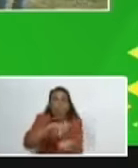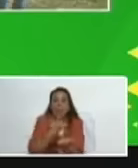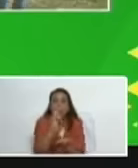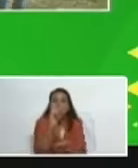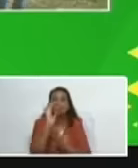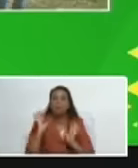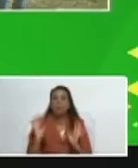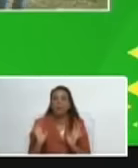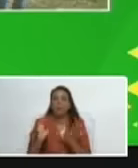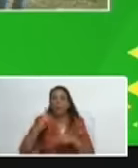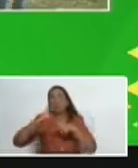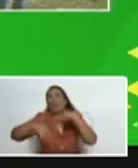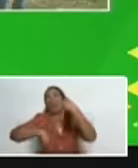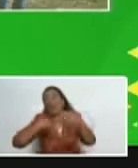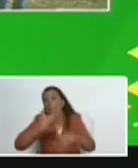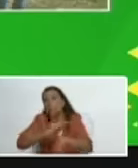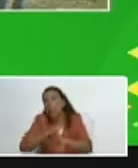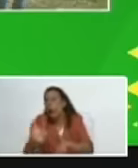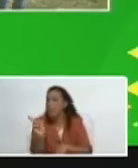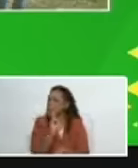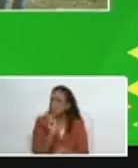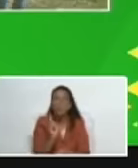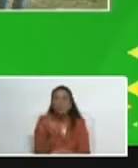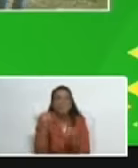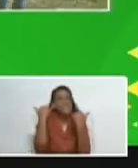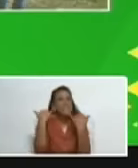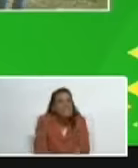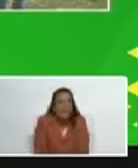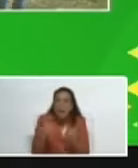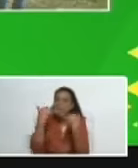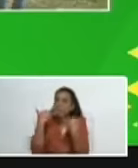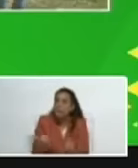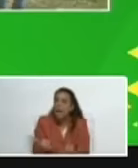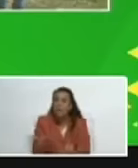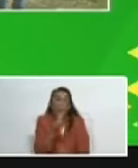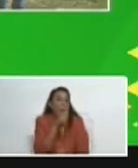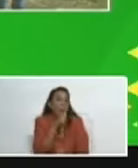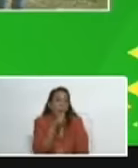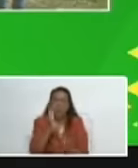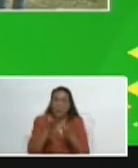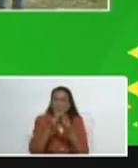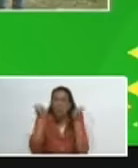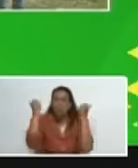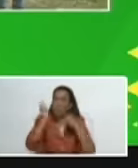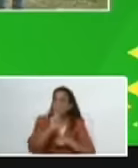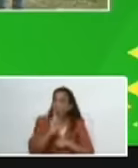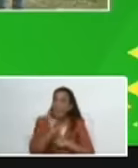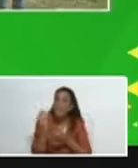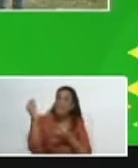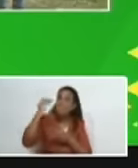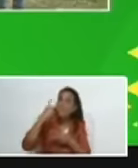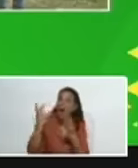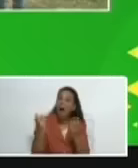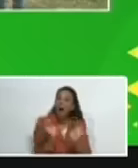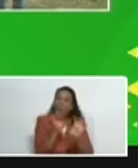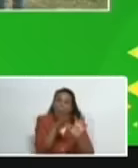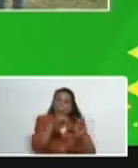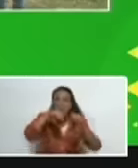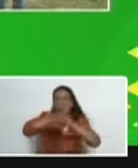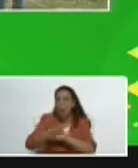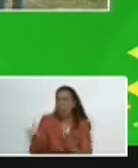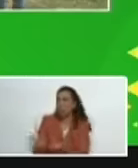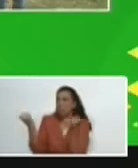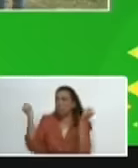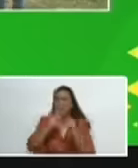llega? Platica que va a llegar ahora no para comérsela, sino para invertirla. No es como